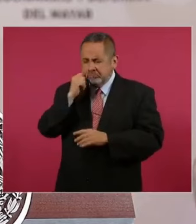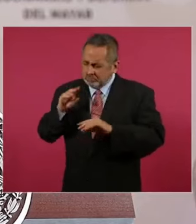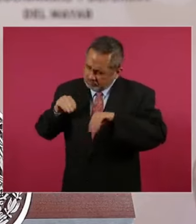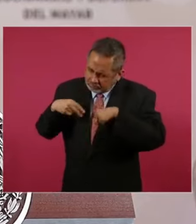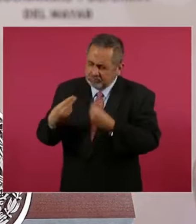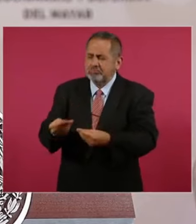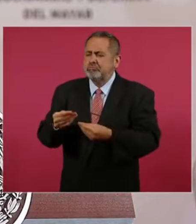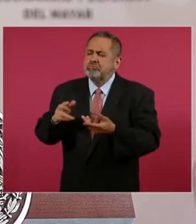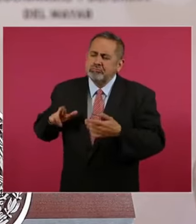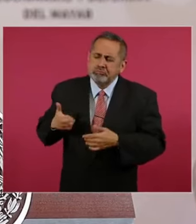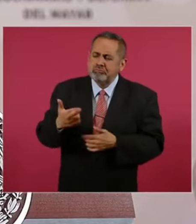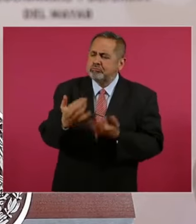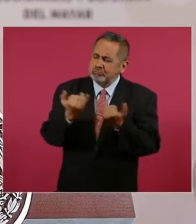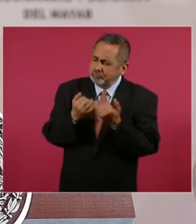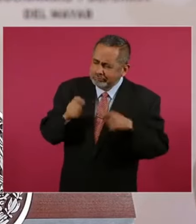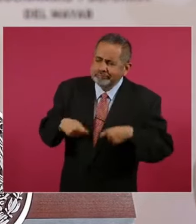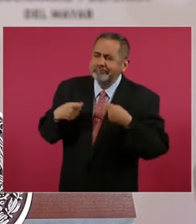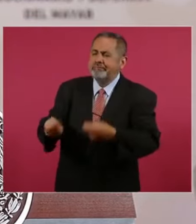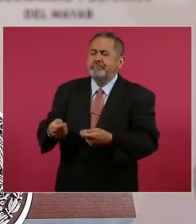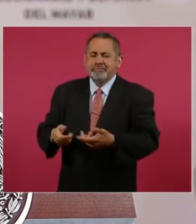el río.